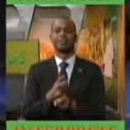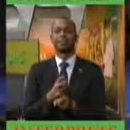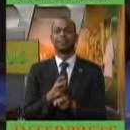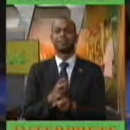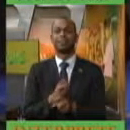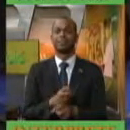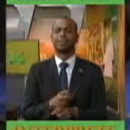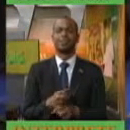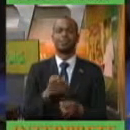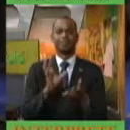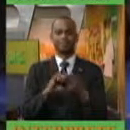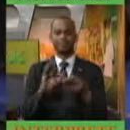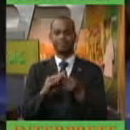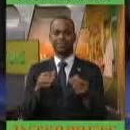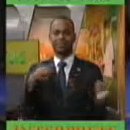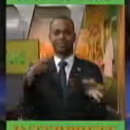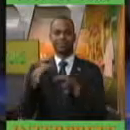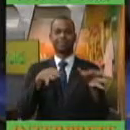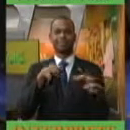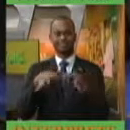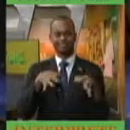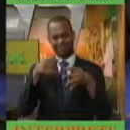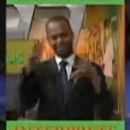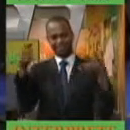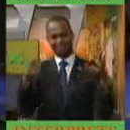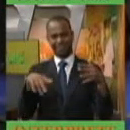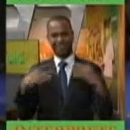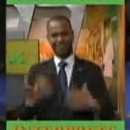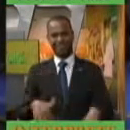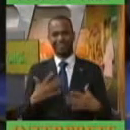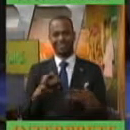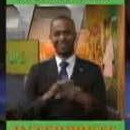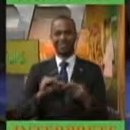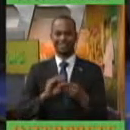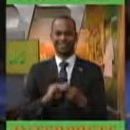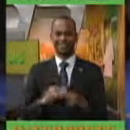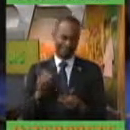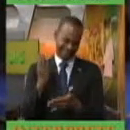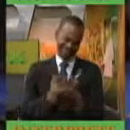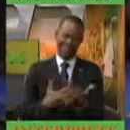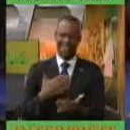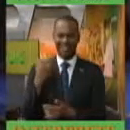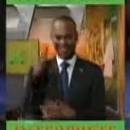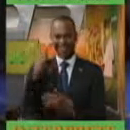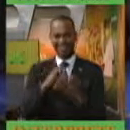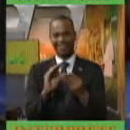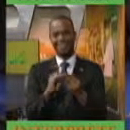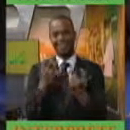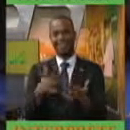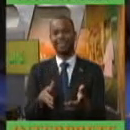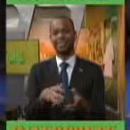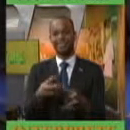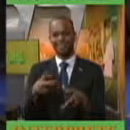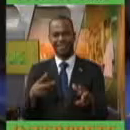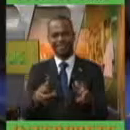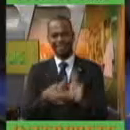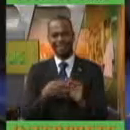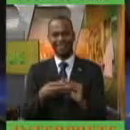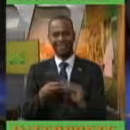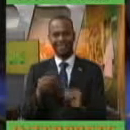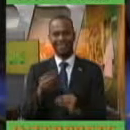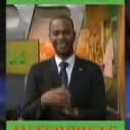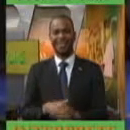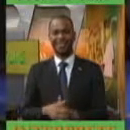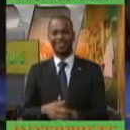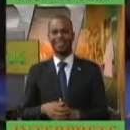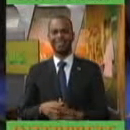de Jovairo, porque es como que se coge toda la... Ya me ha robado. Sí, pero saque de abajo que usted pero está acostumbrado.